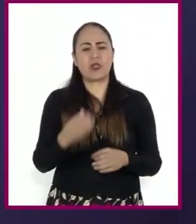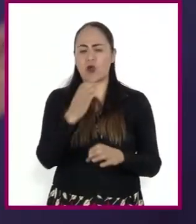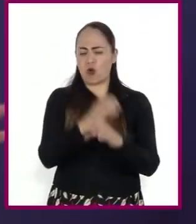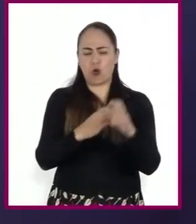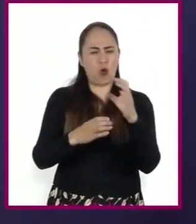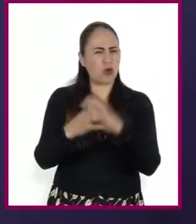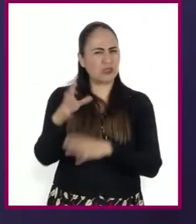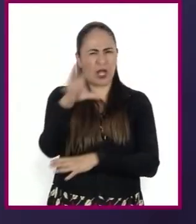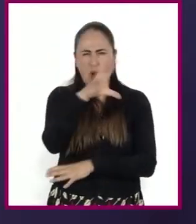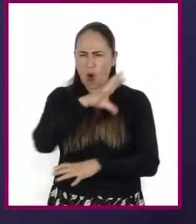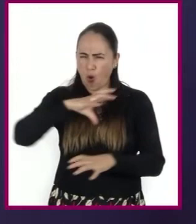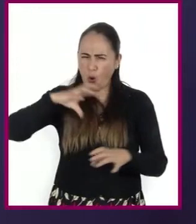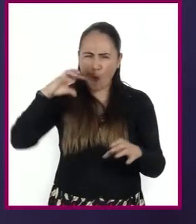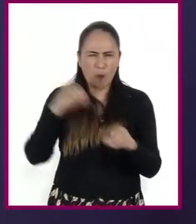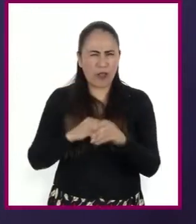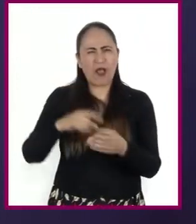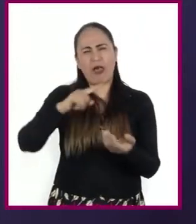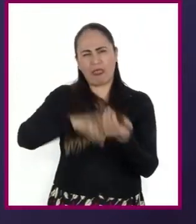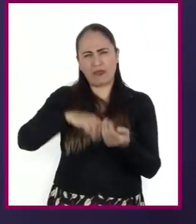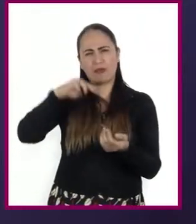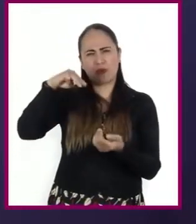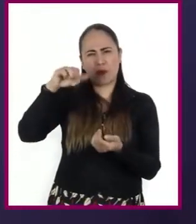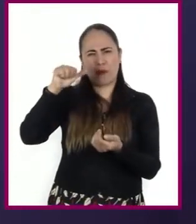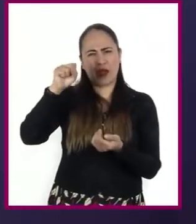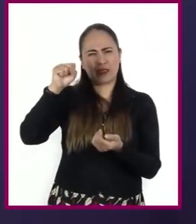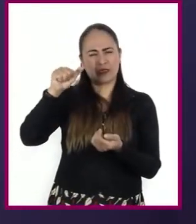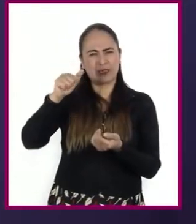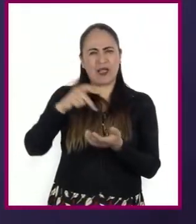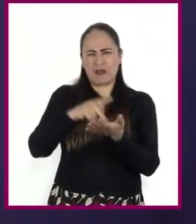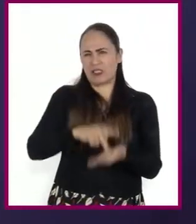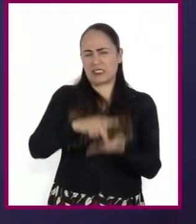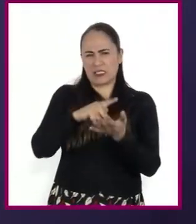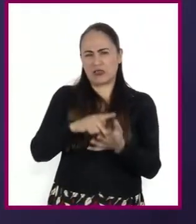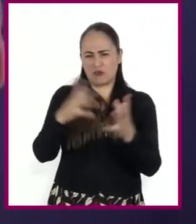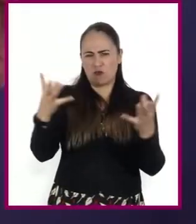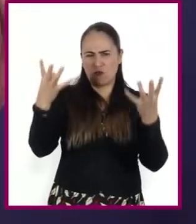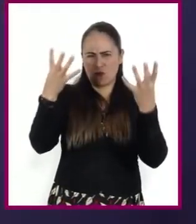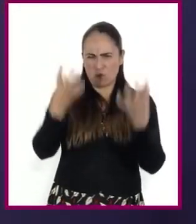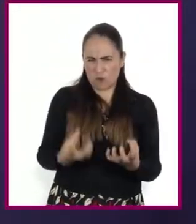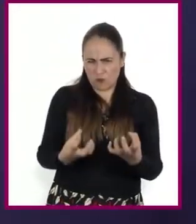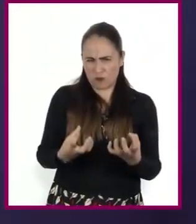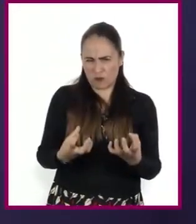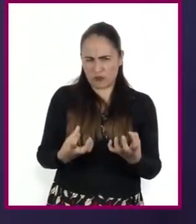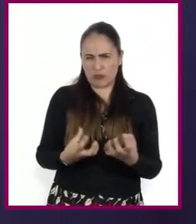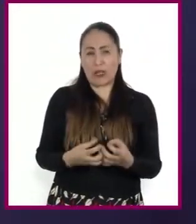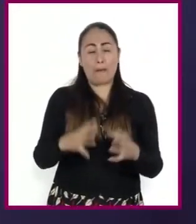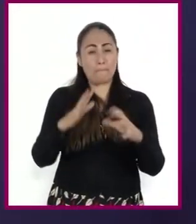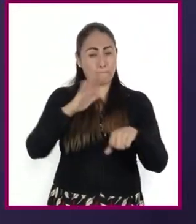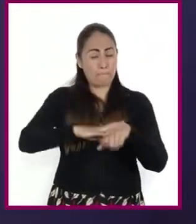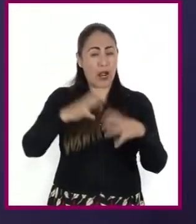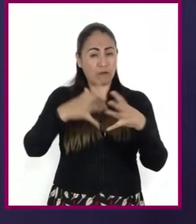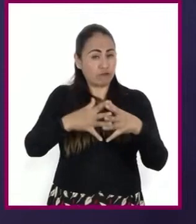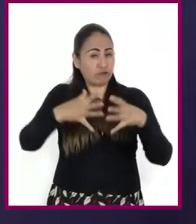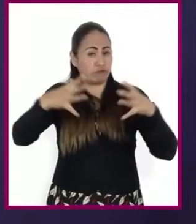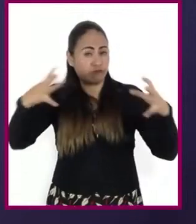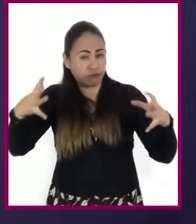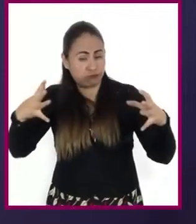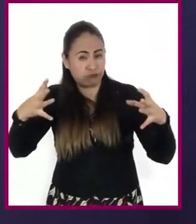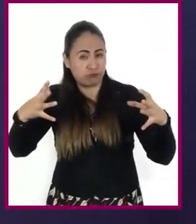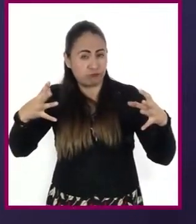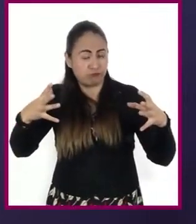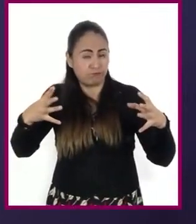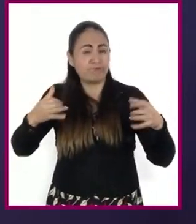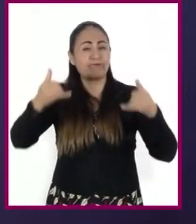objetos, por el simple hecho de tener masa, son atraídos entre sí y que entre más grandes sean los objetos, esta fuerza